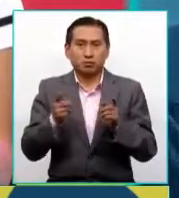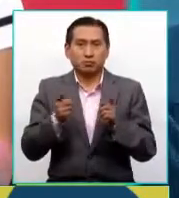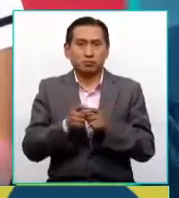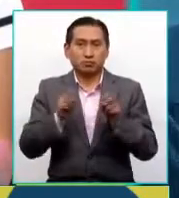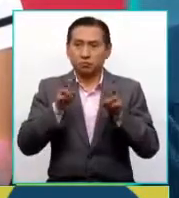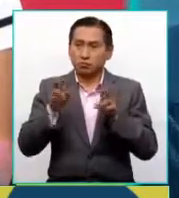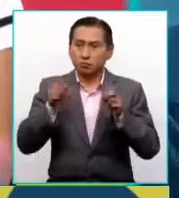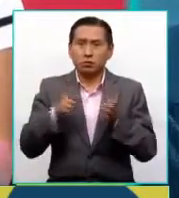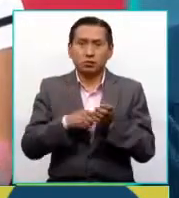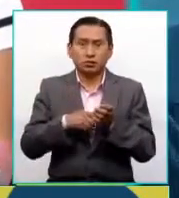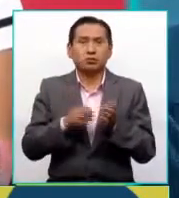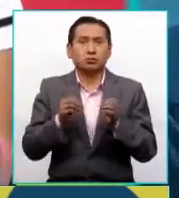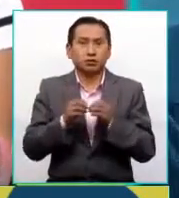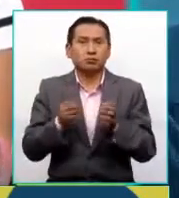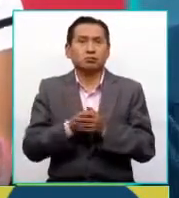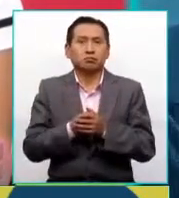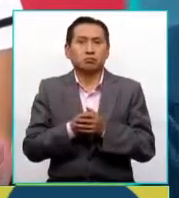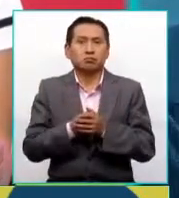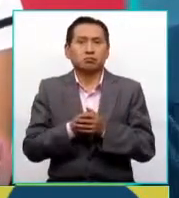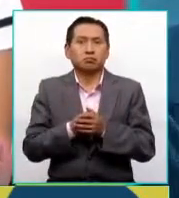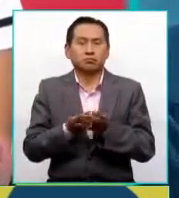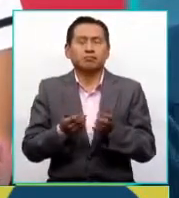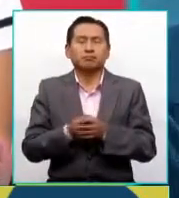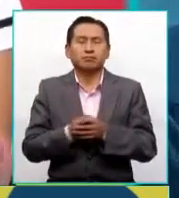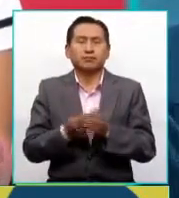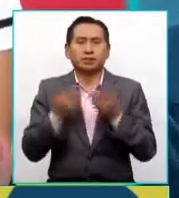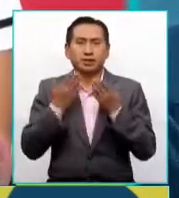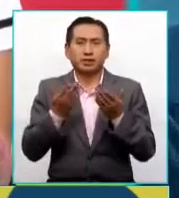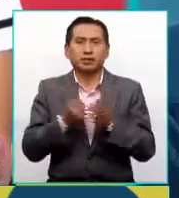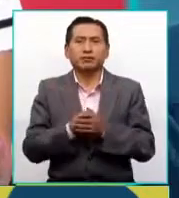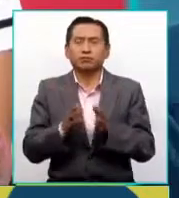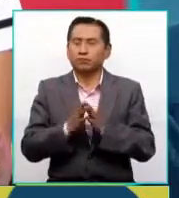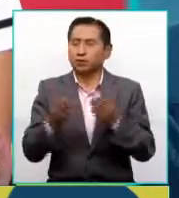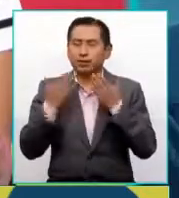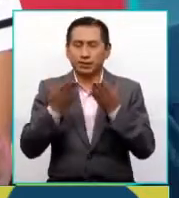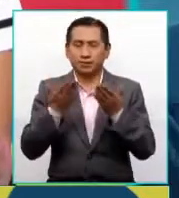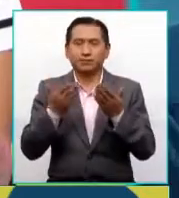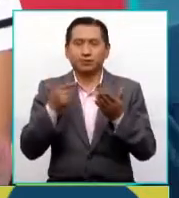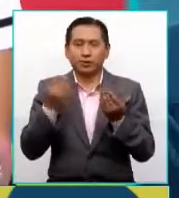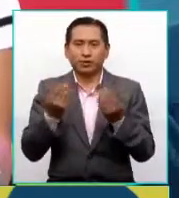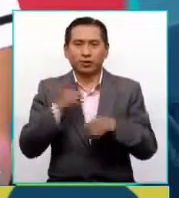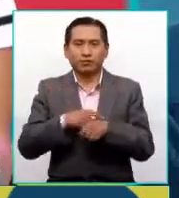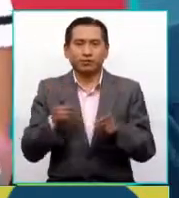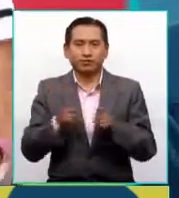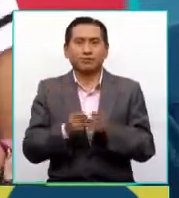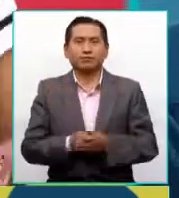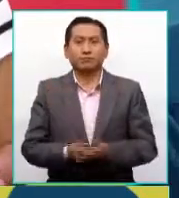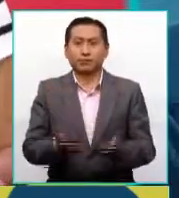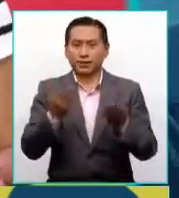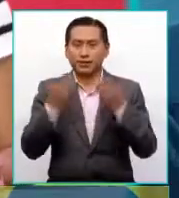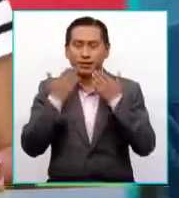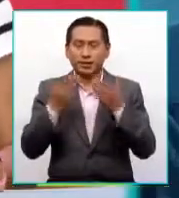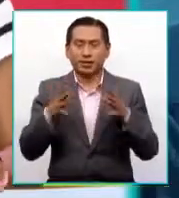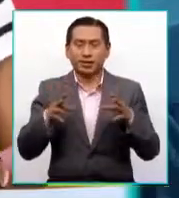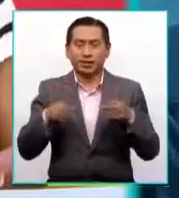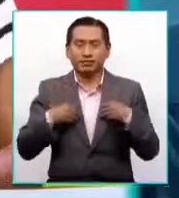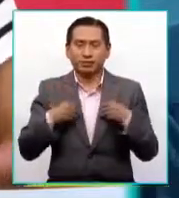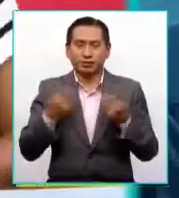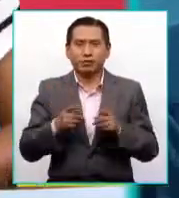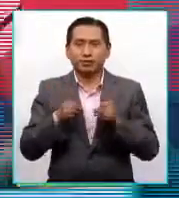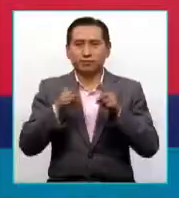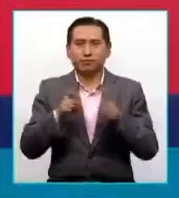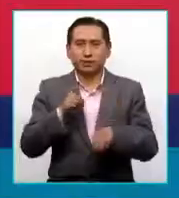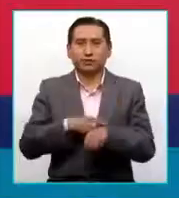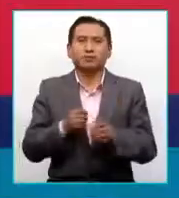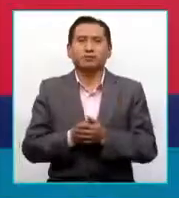como Viaje al Mar Verde en YouTube también. Gracias, mil gracias, Saray, por el espacio. A ti las gracias por aceptar esta